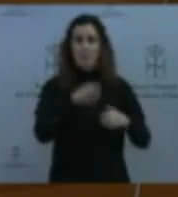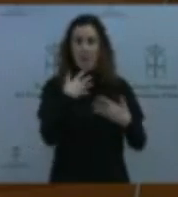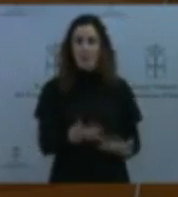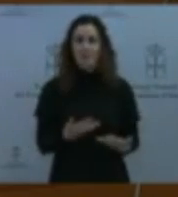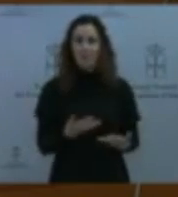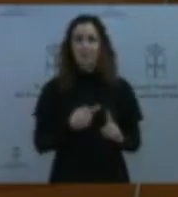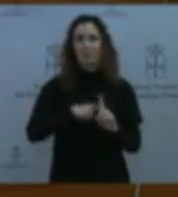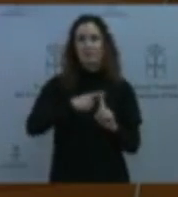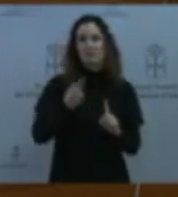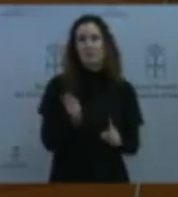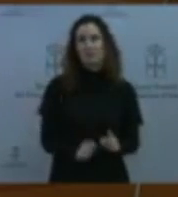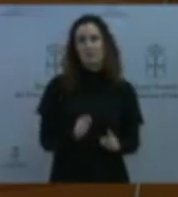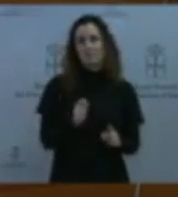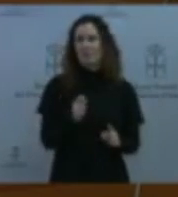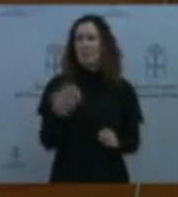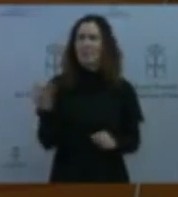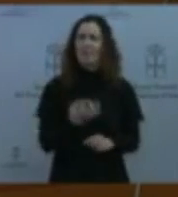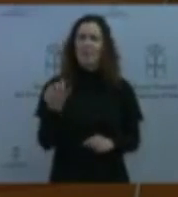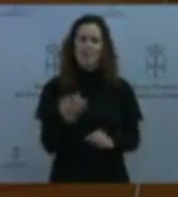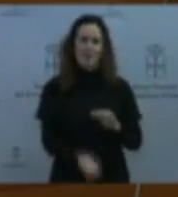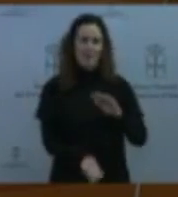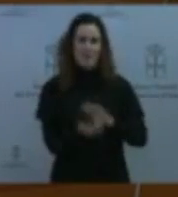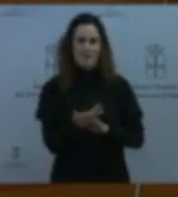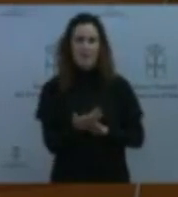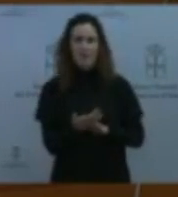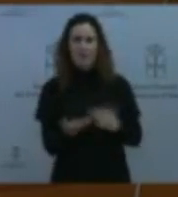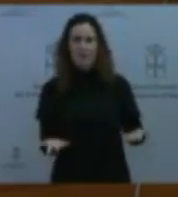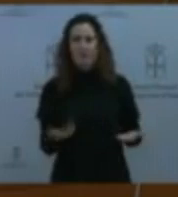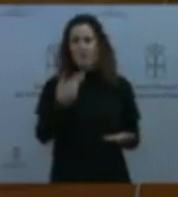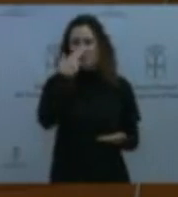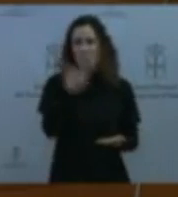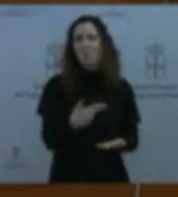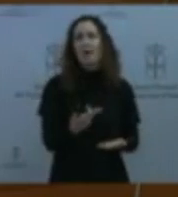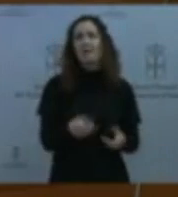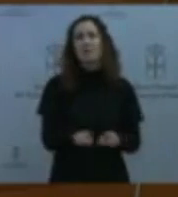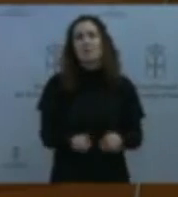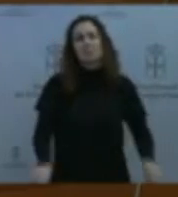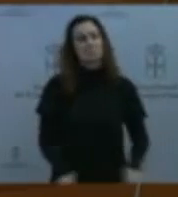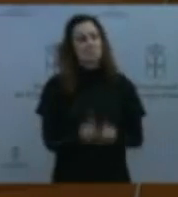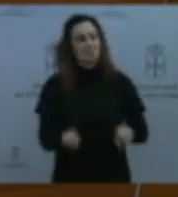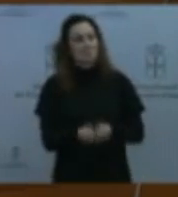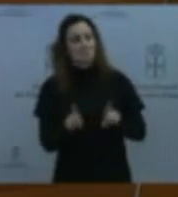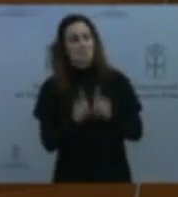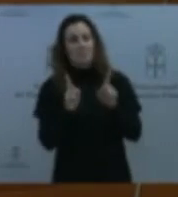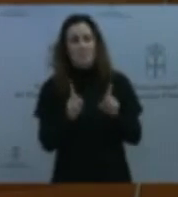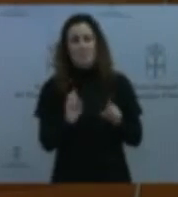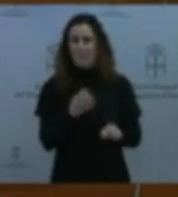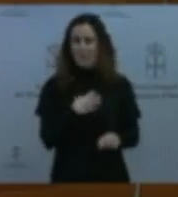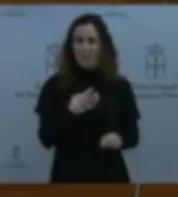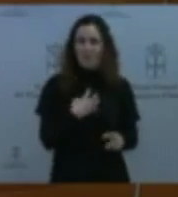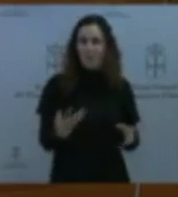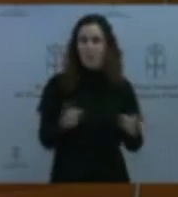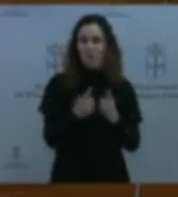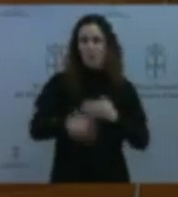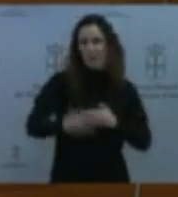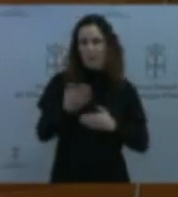imprescindibles de crear, pero no vale saltarse a la torera y acortar plazos, porque después los plazos nos vuelven a hacer.